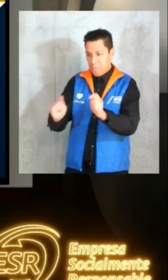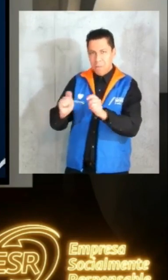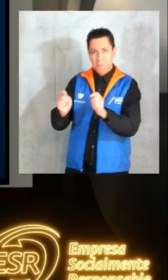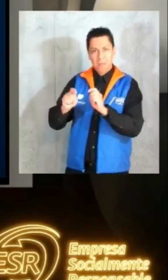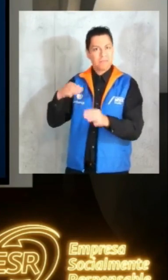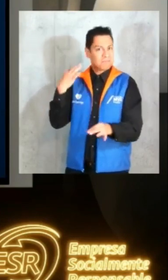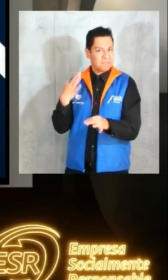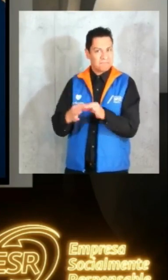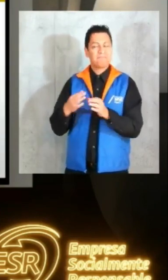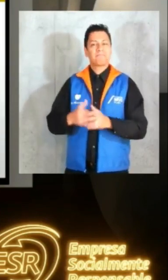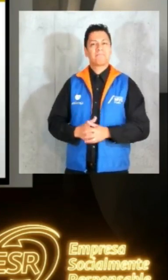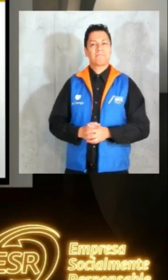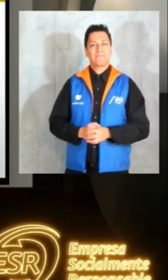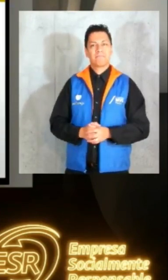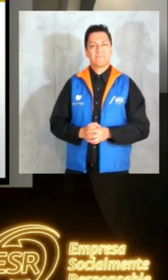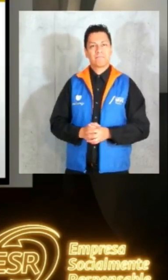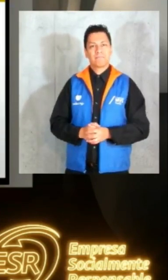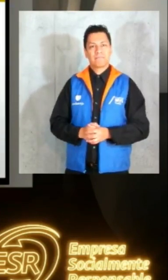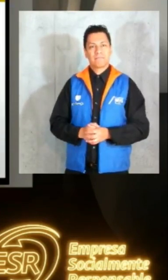responsable.